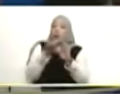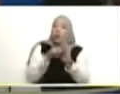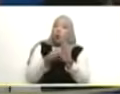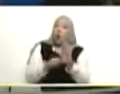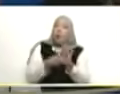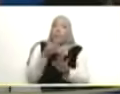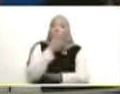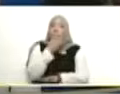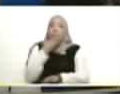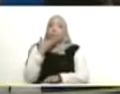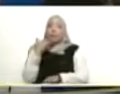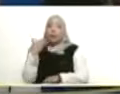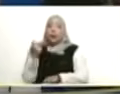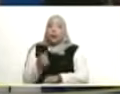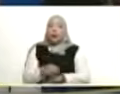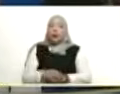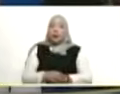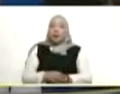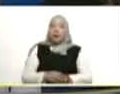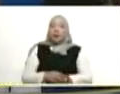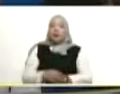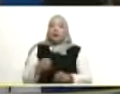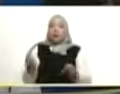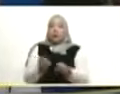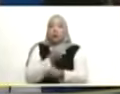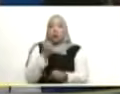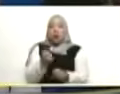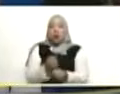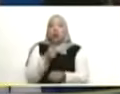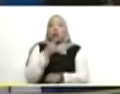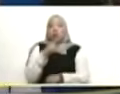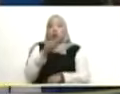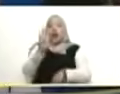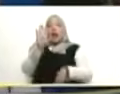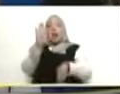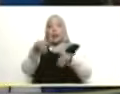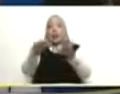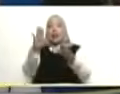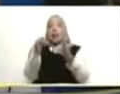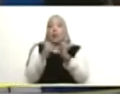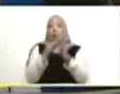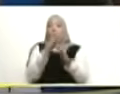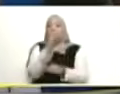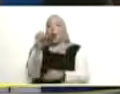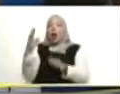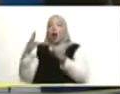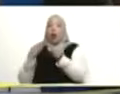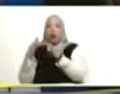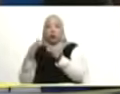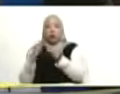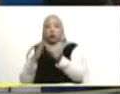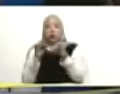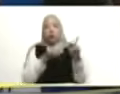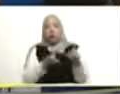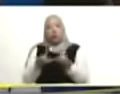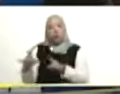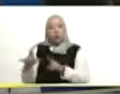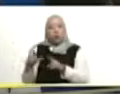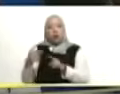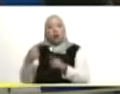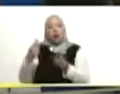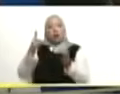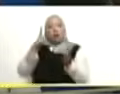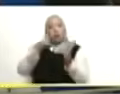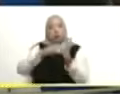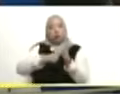mejoremos y volvamos a abrir. Hay 500.000 viviendas en el país listas para ser alquiladas